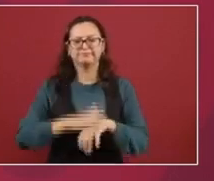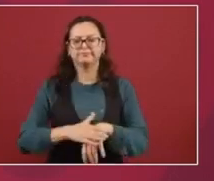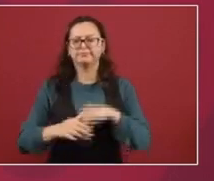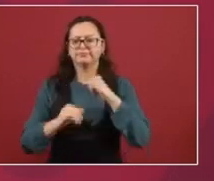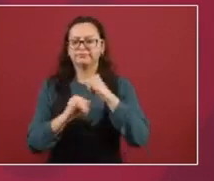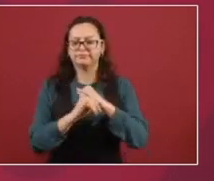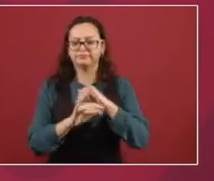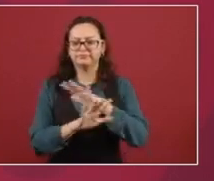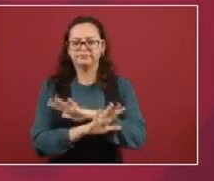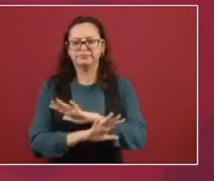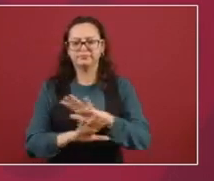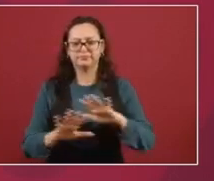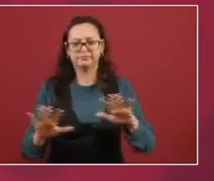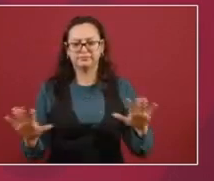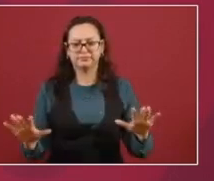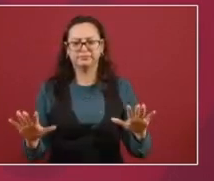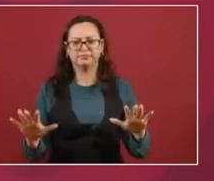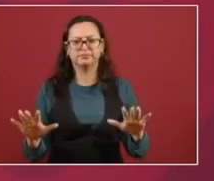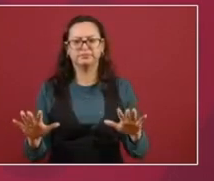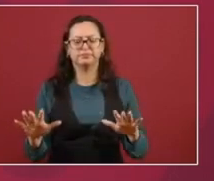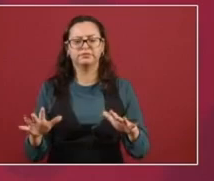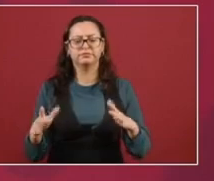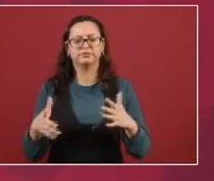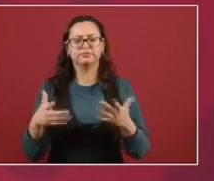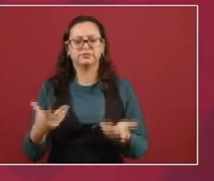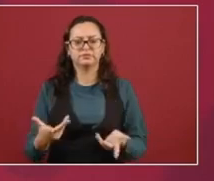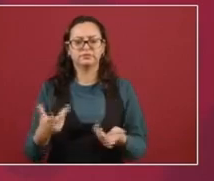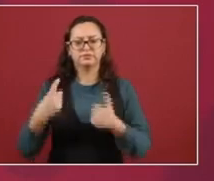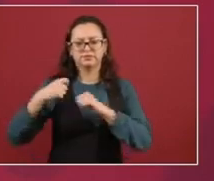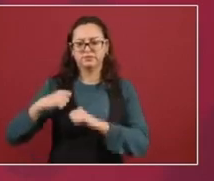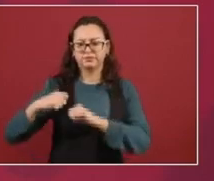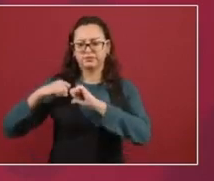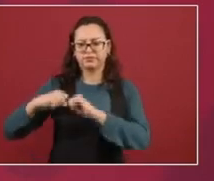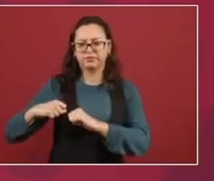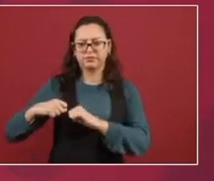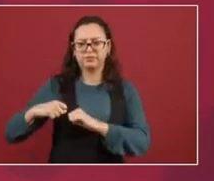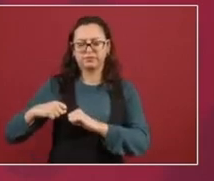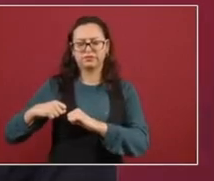información y sobre todo exigiendo que la autoridad